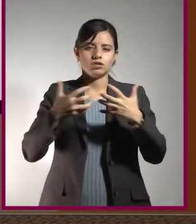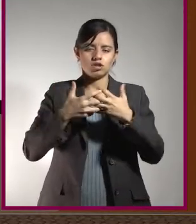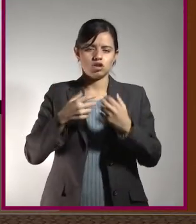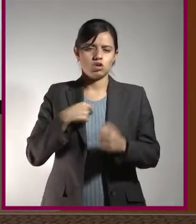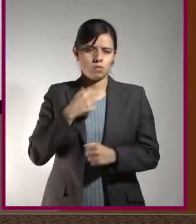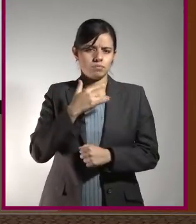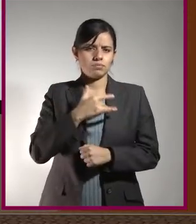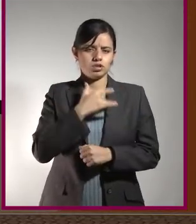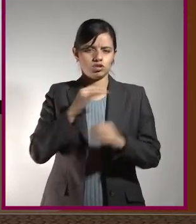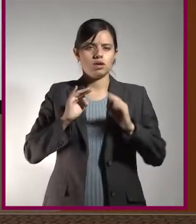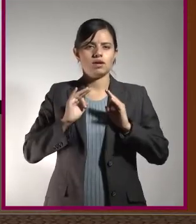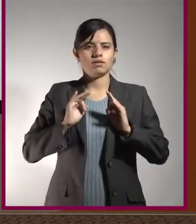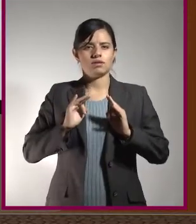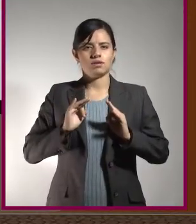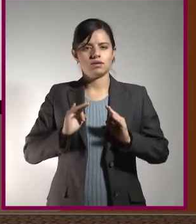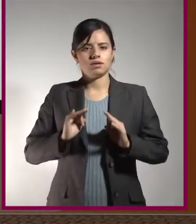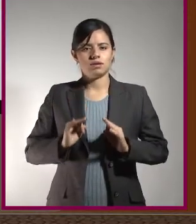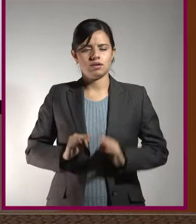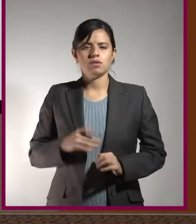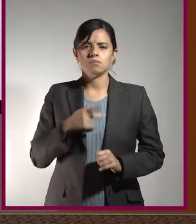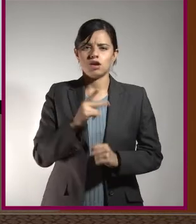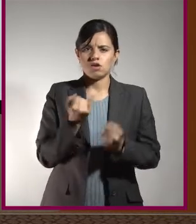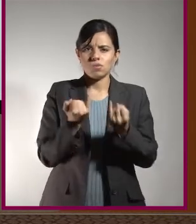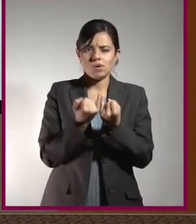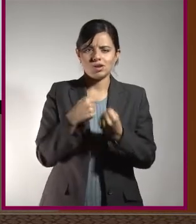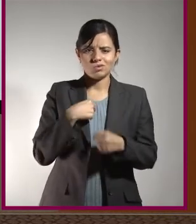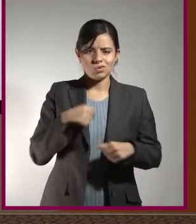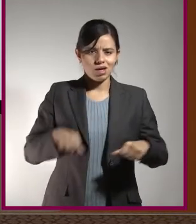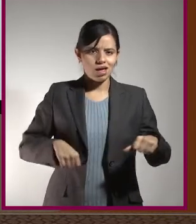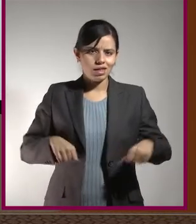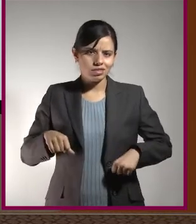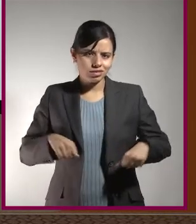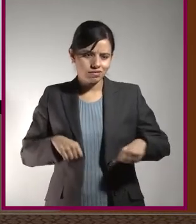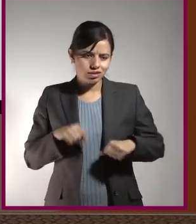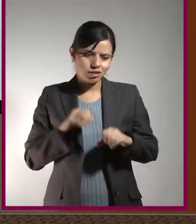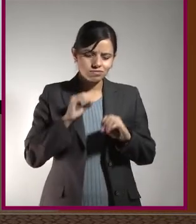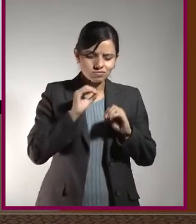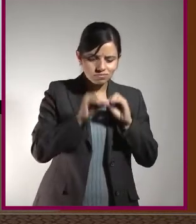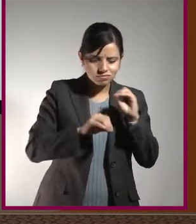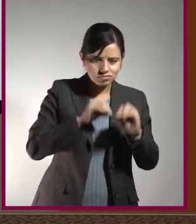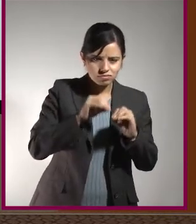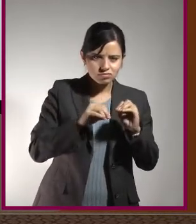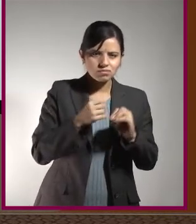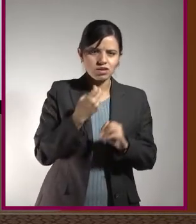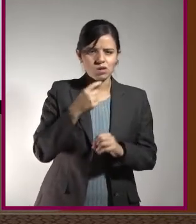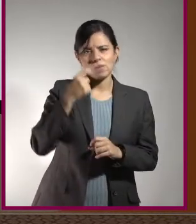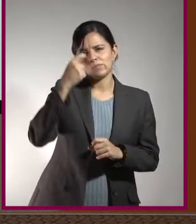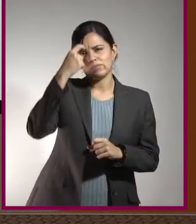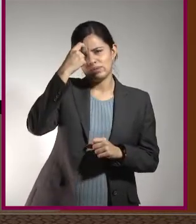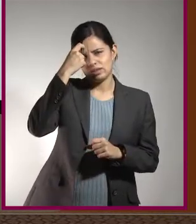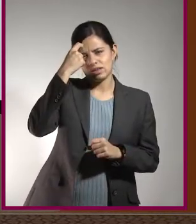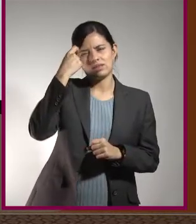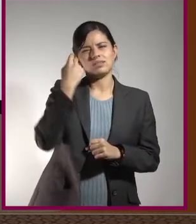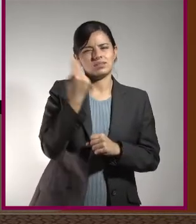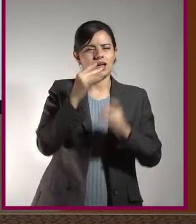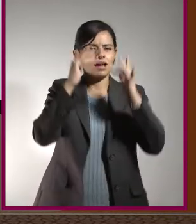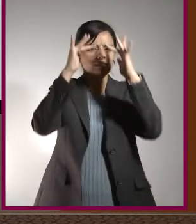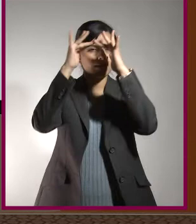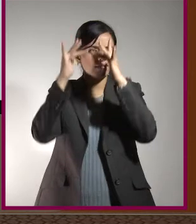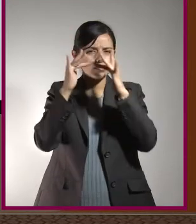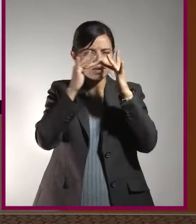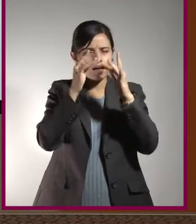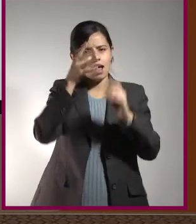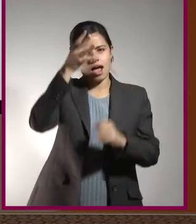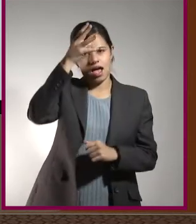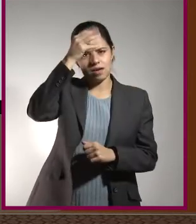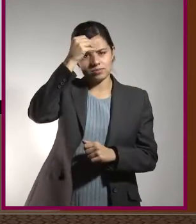siento relajado cuando hago lo que me gusta, pero al mismo tiempo estoy manteniendo una actividad que también tiene un valor intelectual, un valor cognitivo, un valor